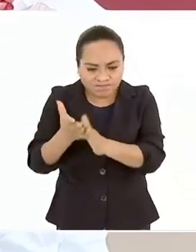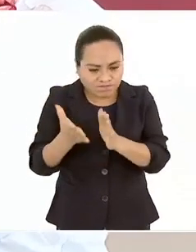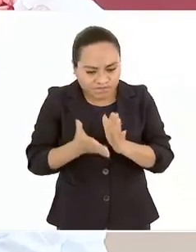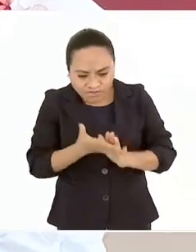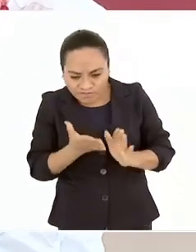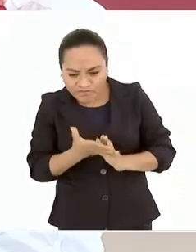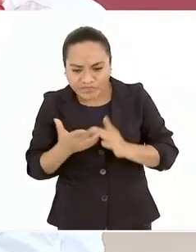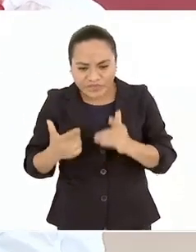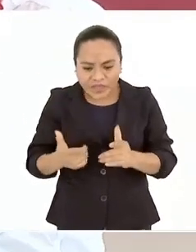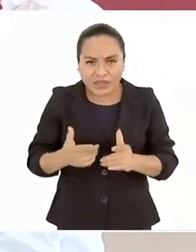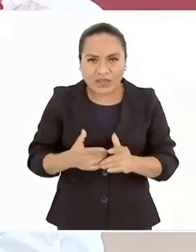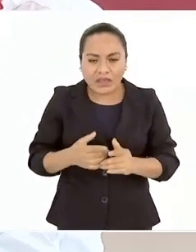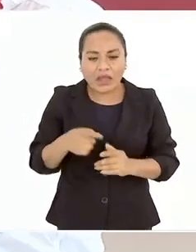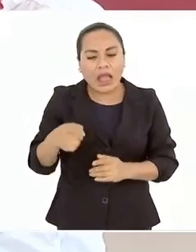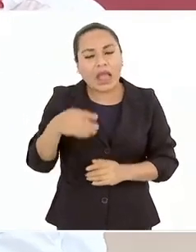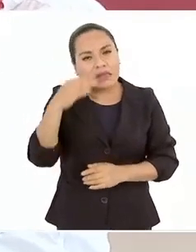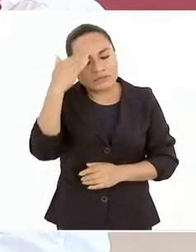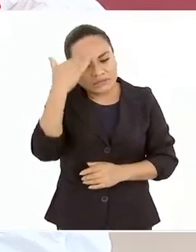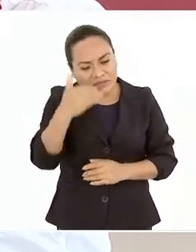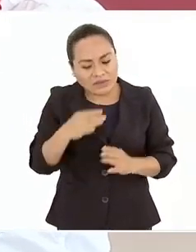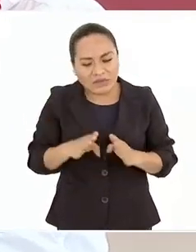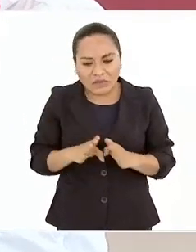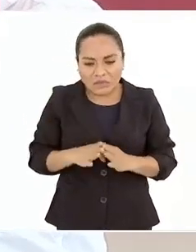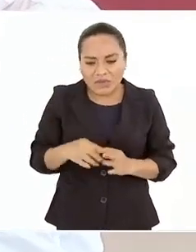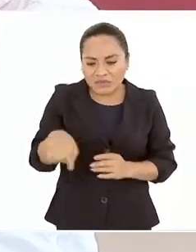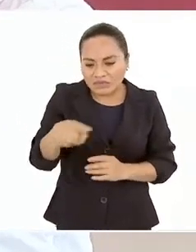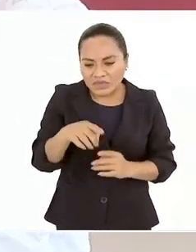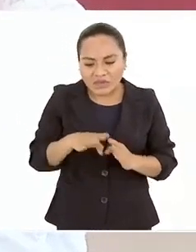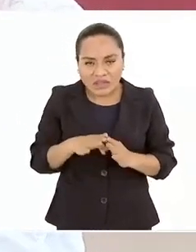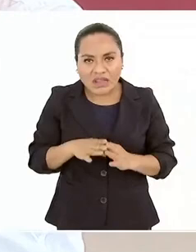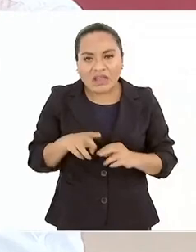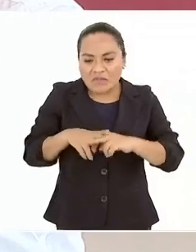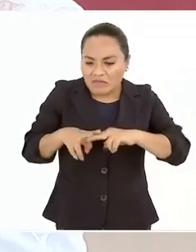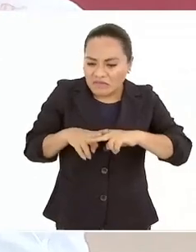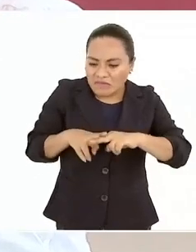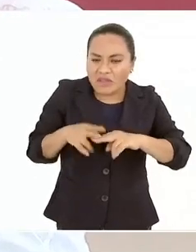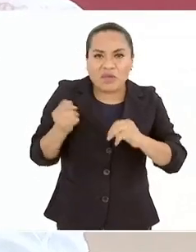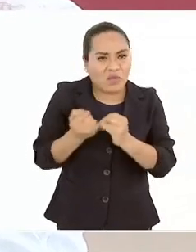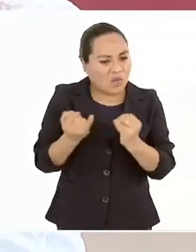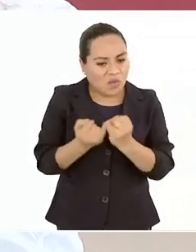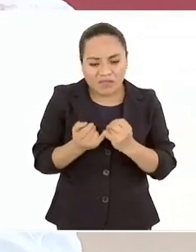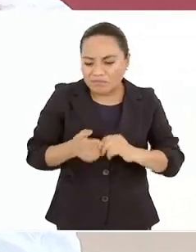construyó la vía del ferrocarril.